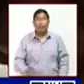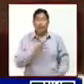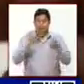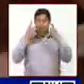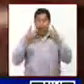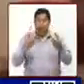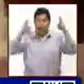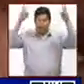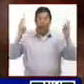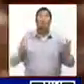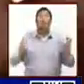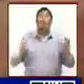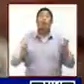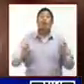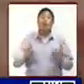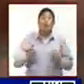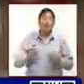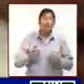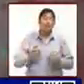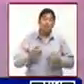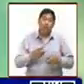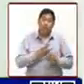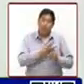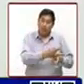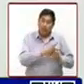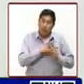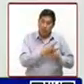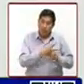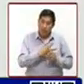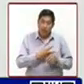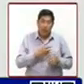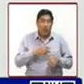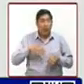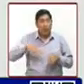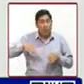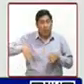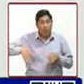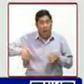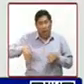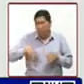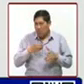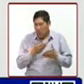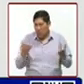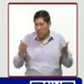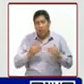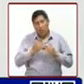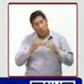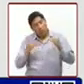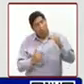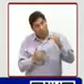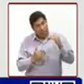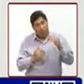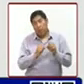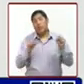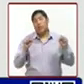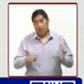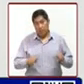Vemos que en el tema del índice de mora, el BDP tiene un índice por debajo del que tiene el